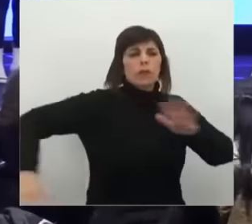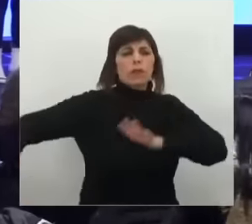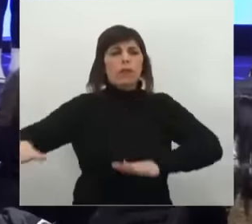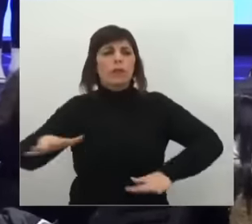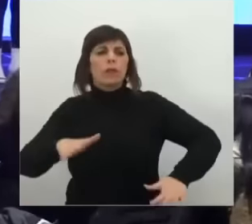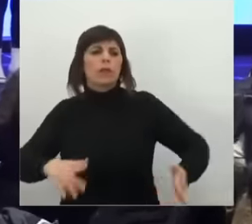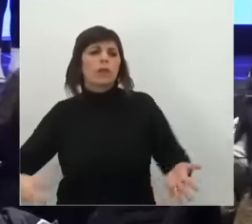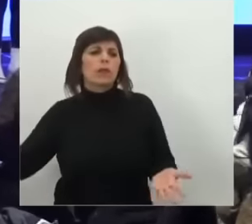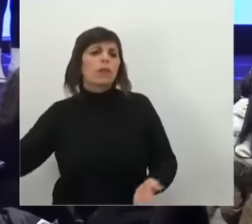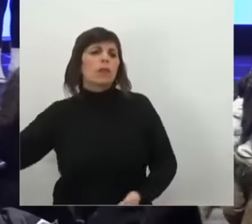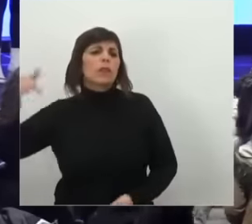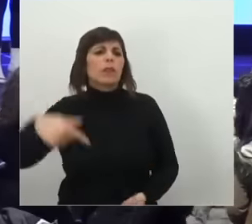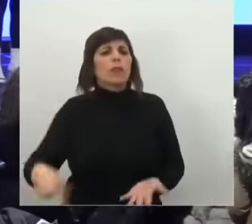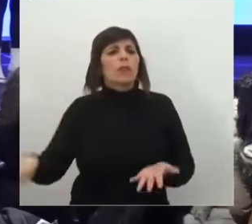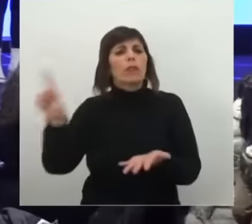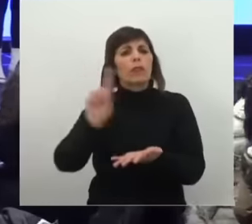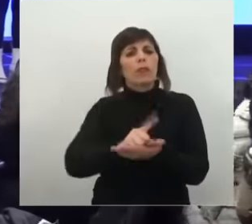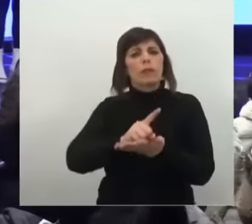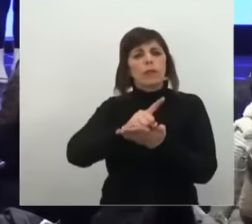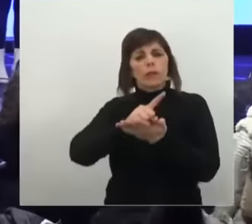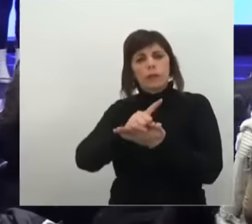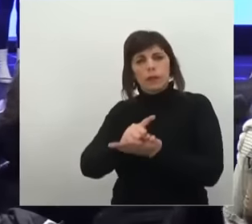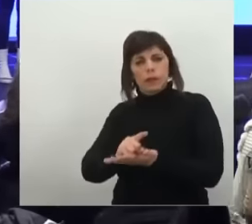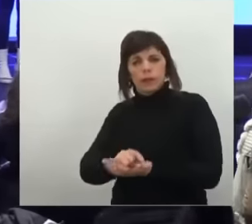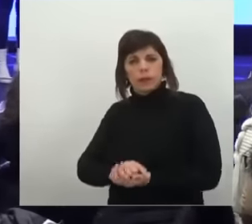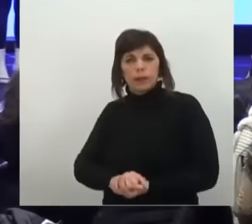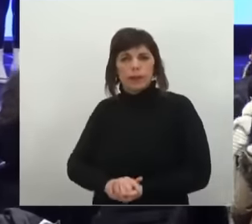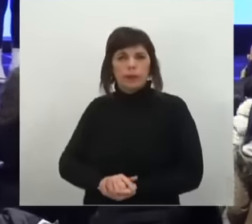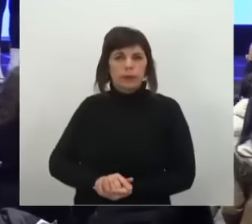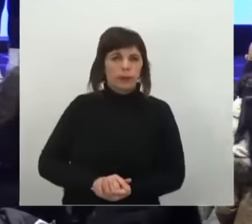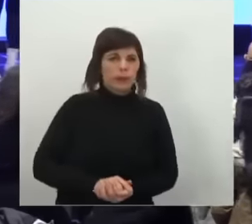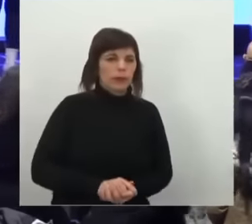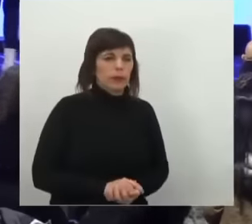muévete aquí otra vez